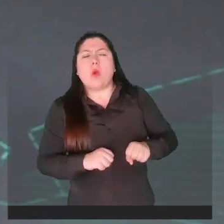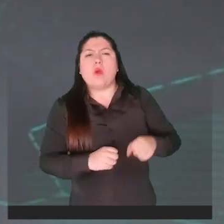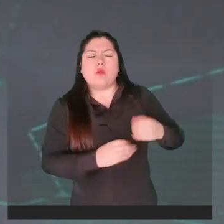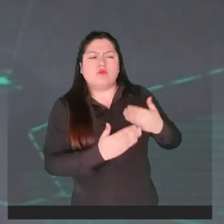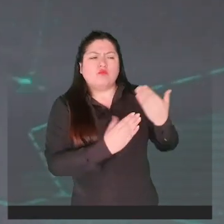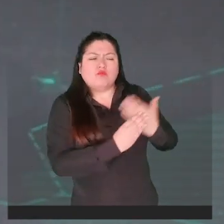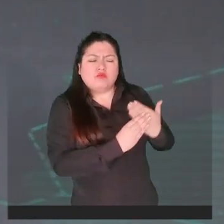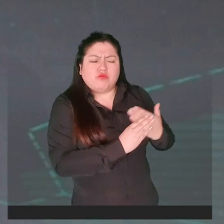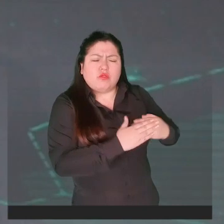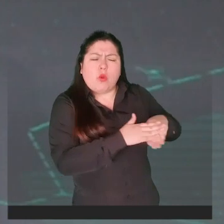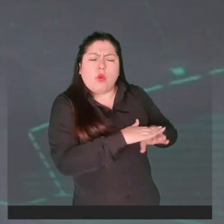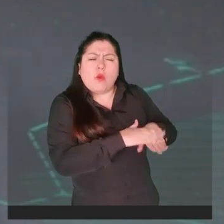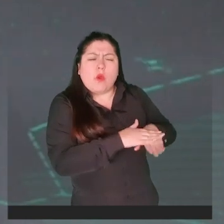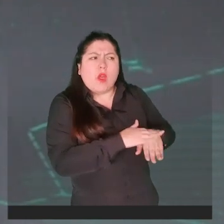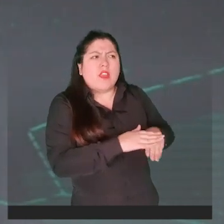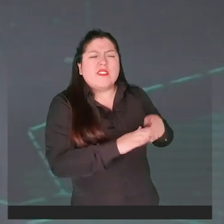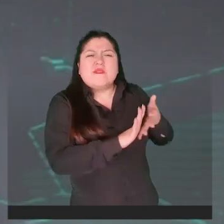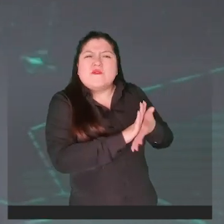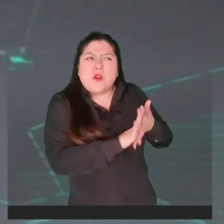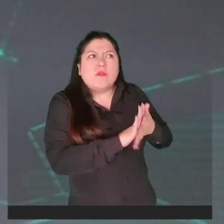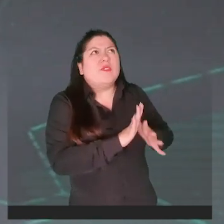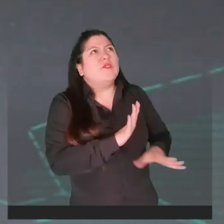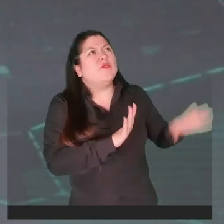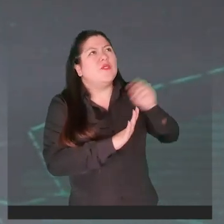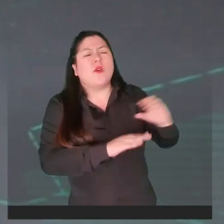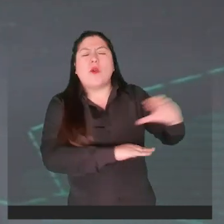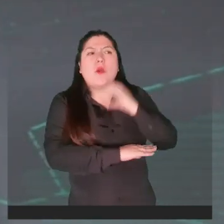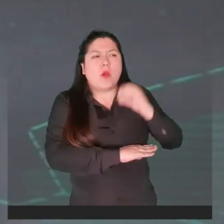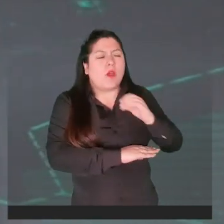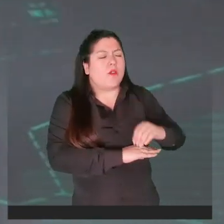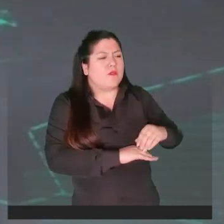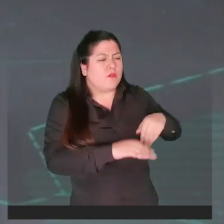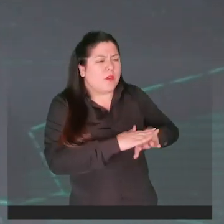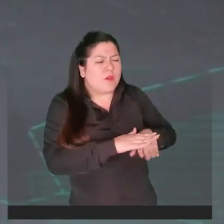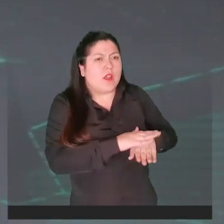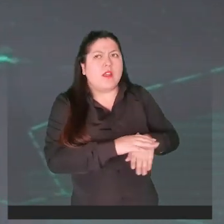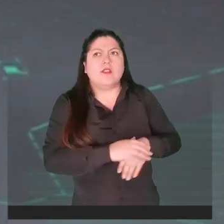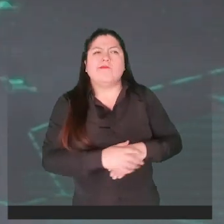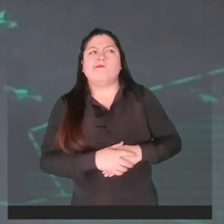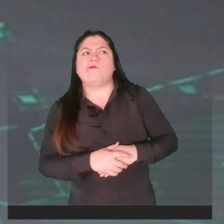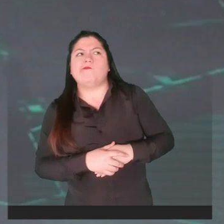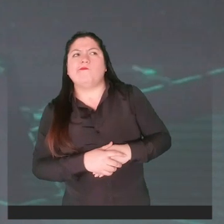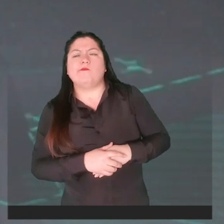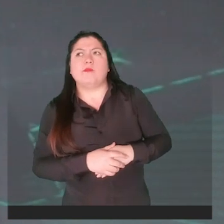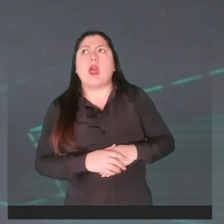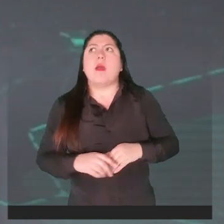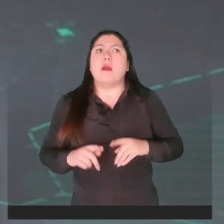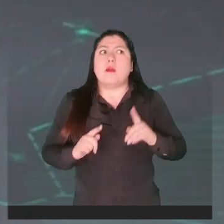de Identificación. Y de hecho nos encontramos en muchas ocasiones con carteles que